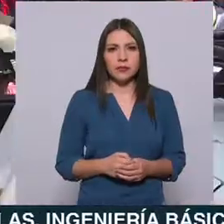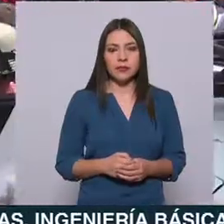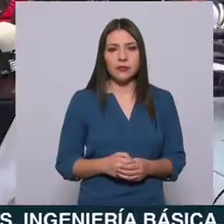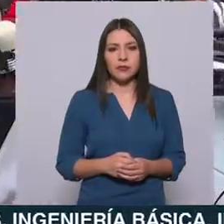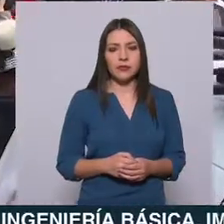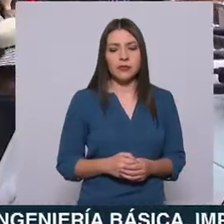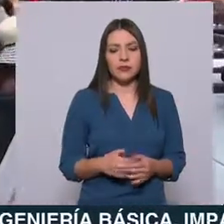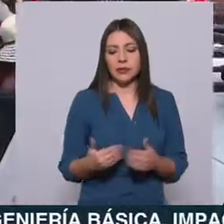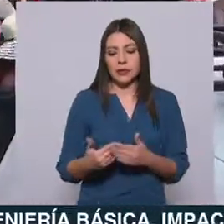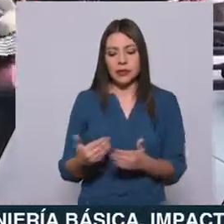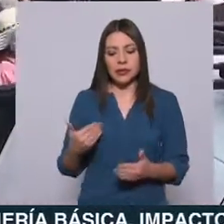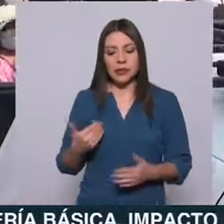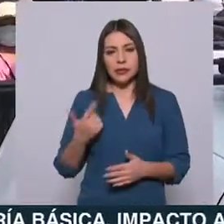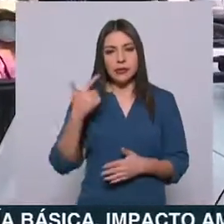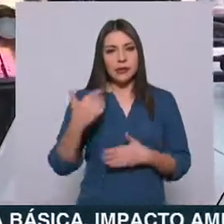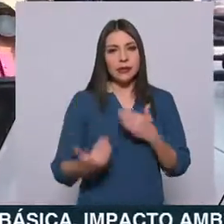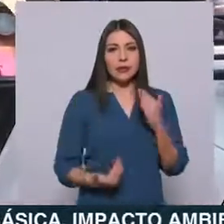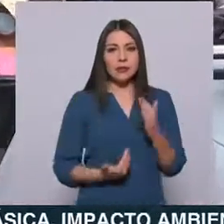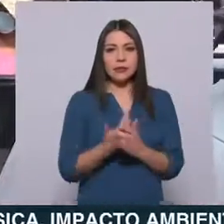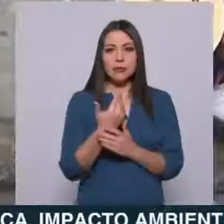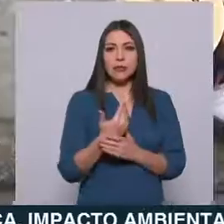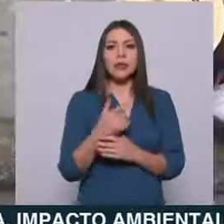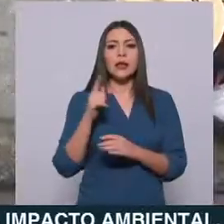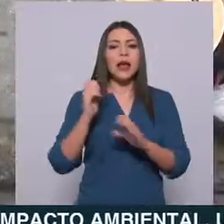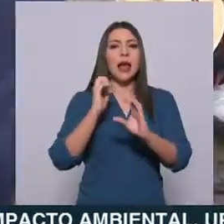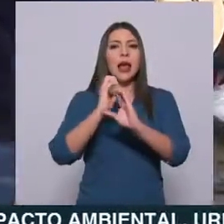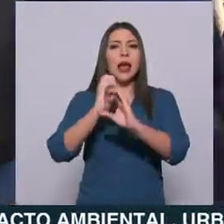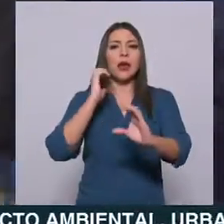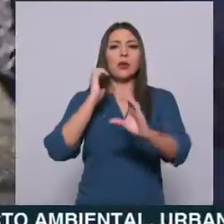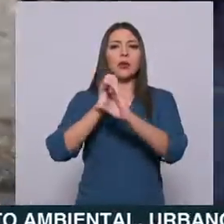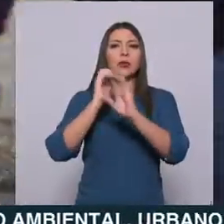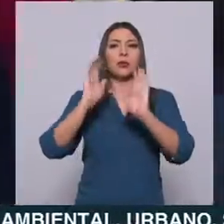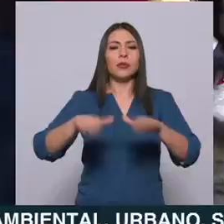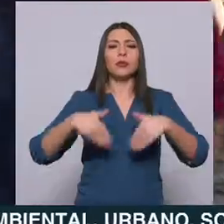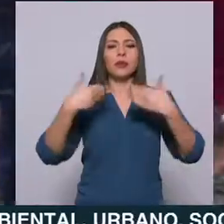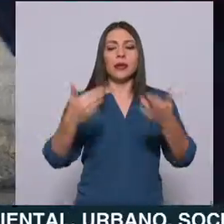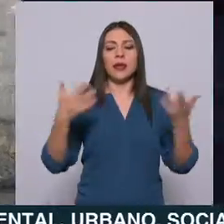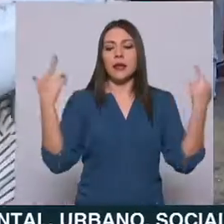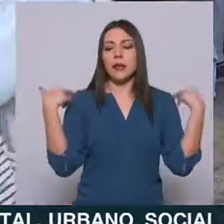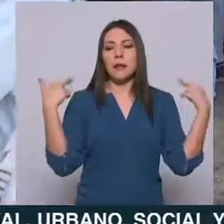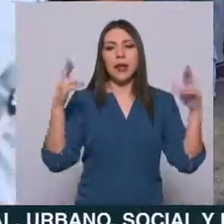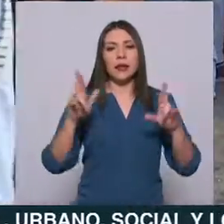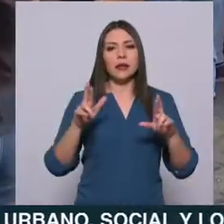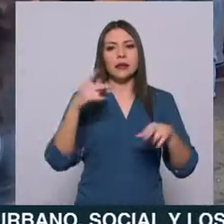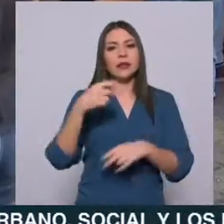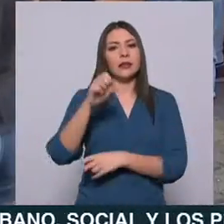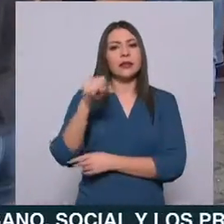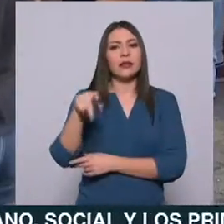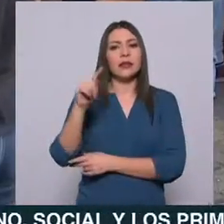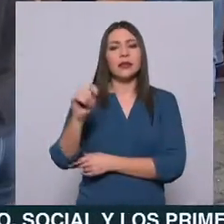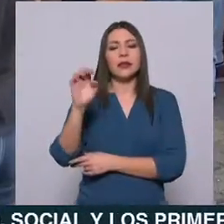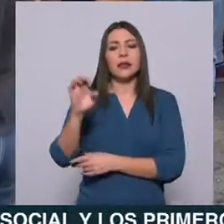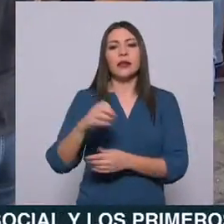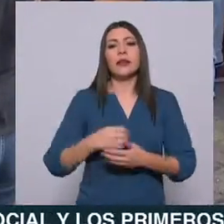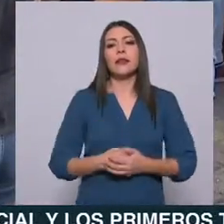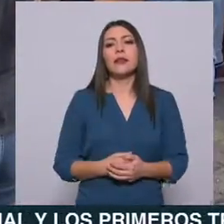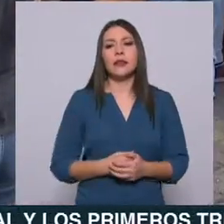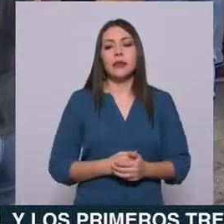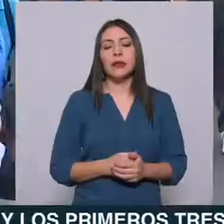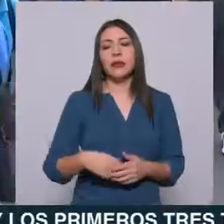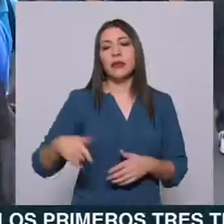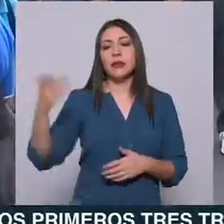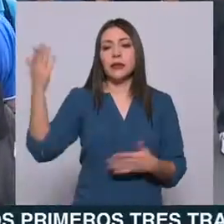Desde antes de las 7 de la mañana comenzaron a llegar en autobuses los maestros de la Coordinadora Nacional de Trabajadores de la Educación procedentes